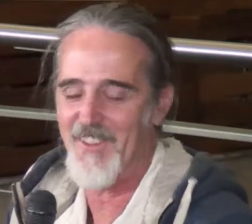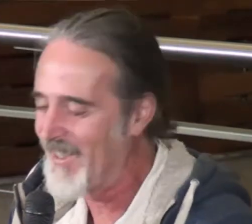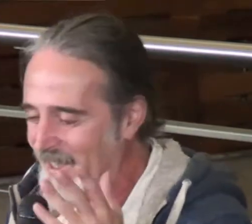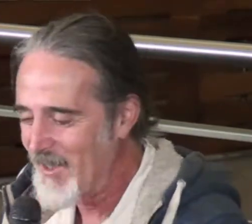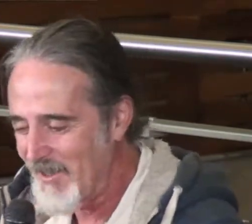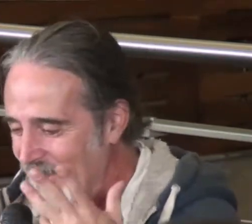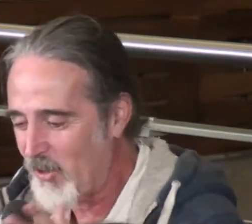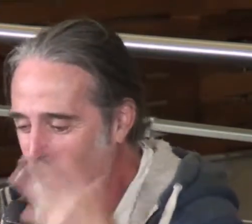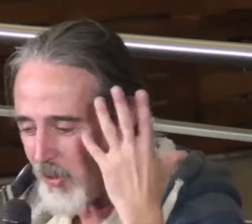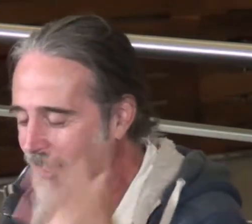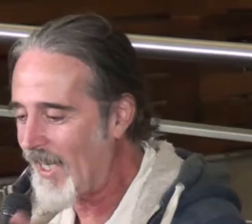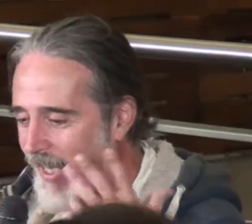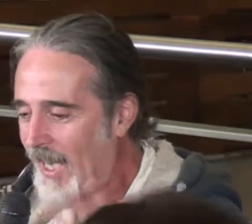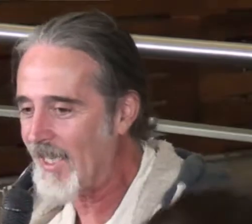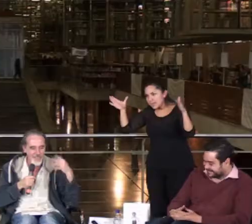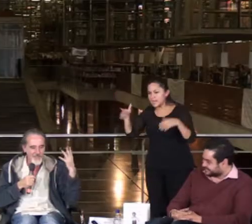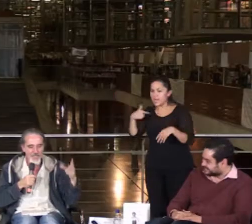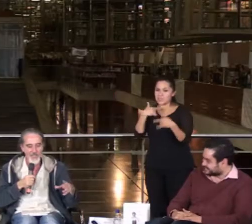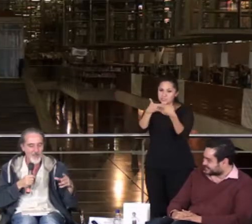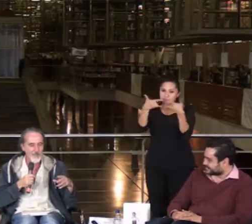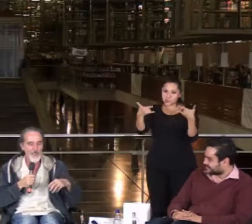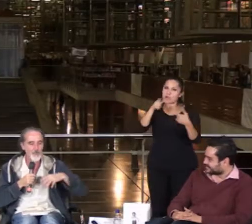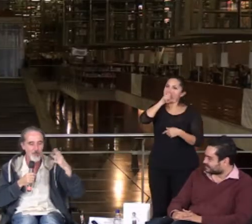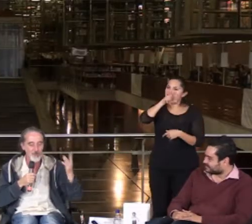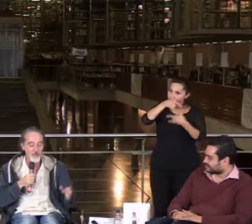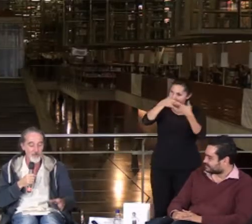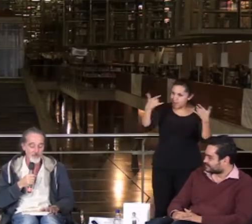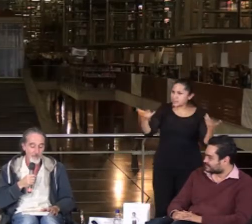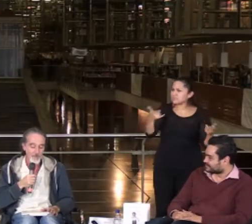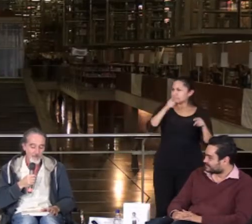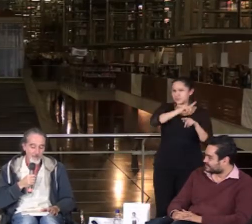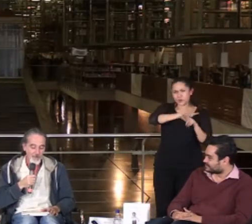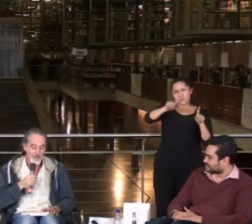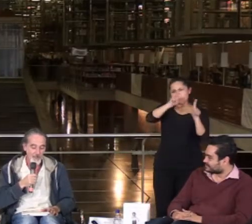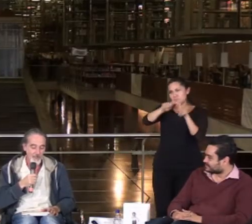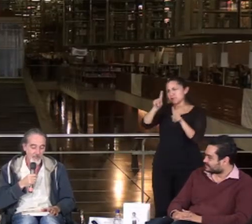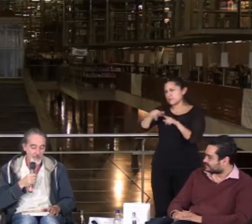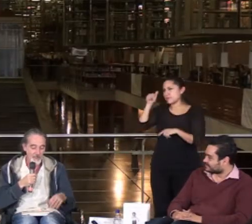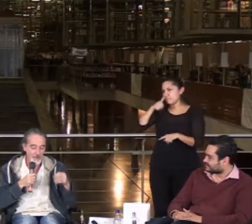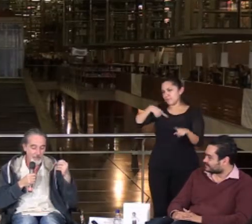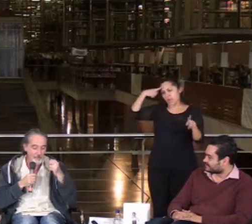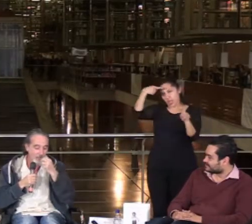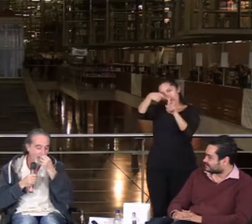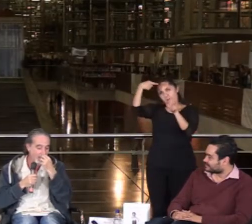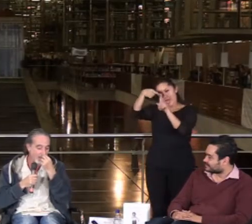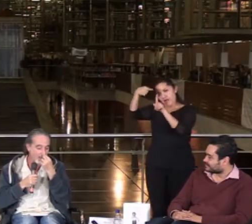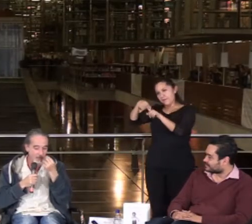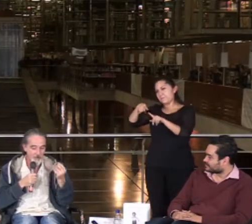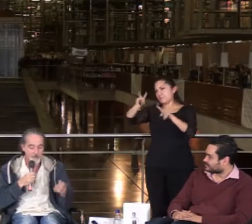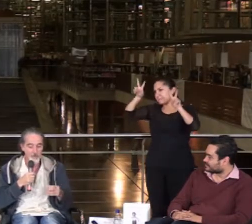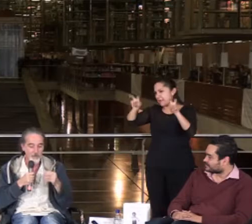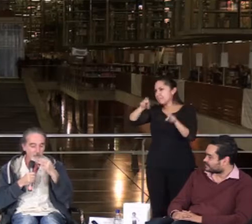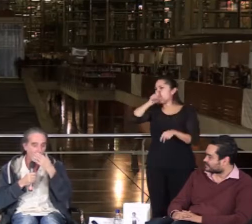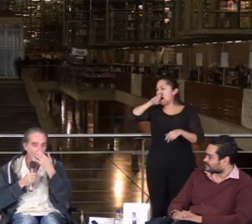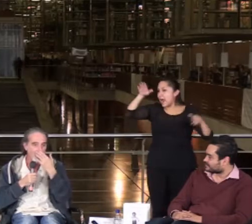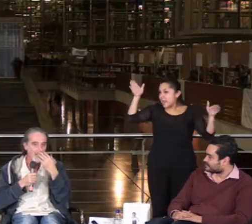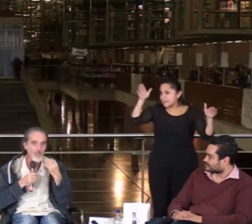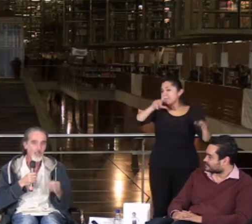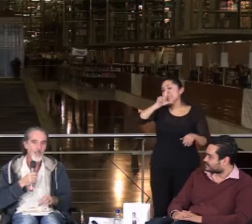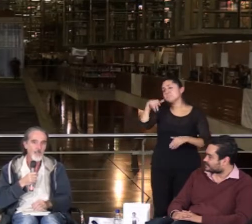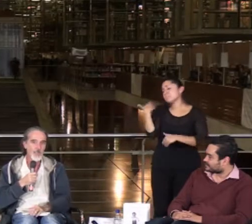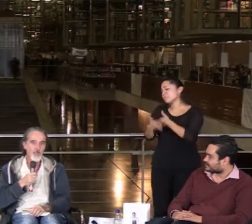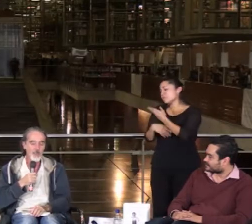esto no todo era águilas águilas aprendí un montón hasta que un día apareció un amigo que me dijo que tuvo un sueño